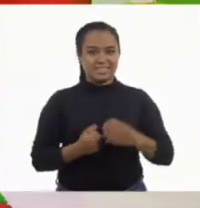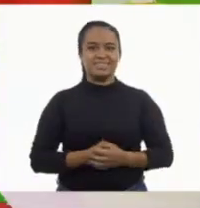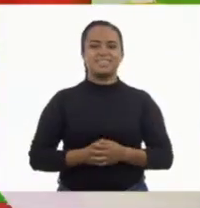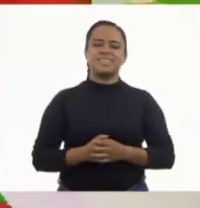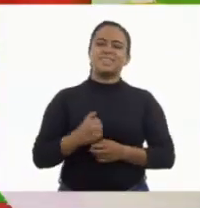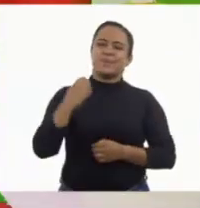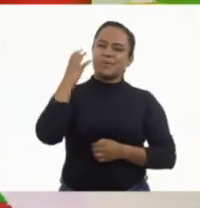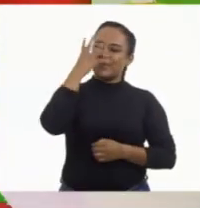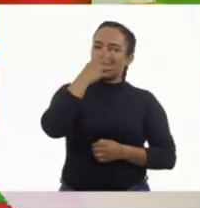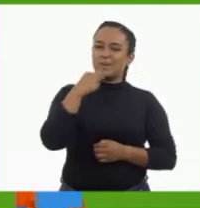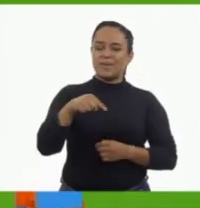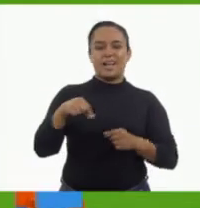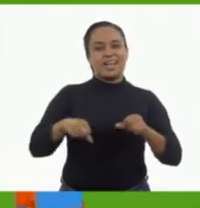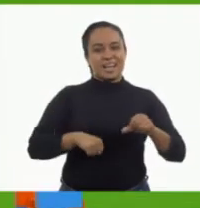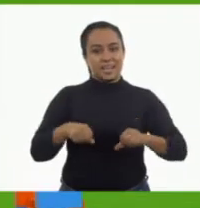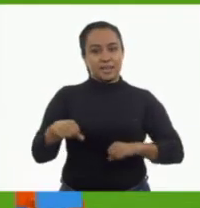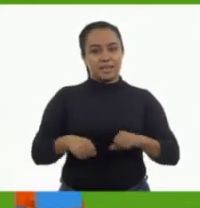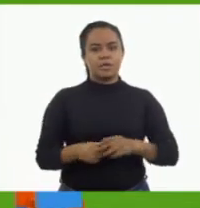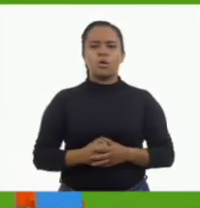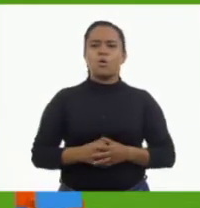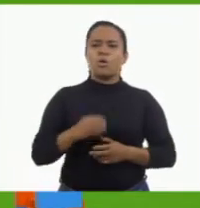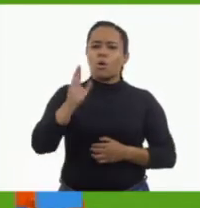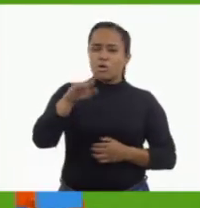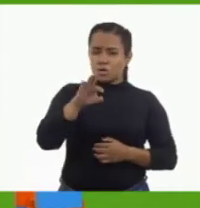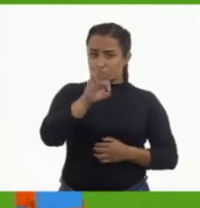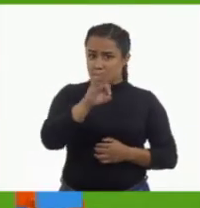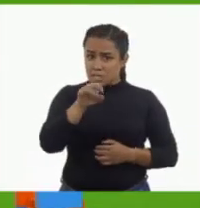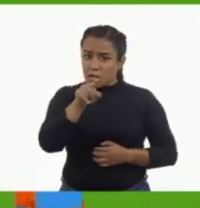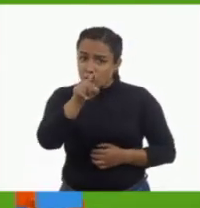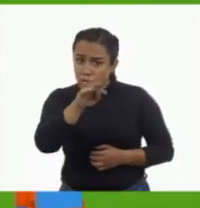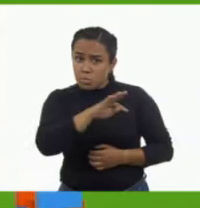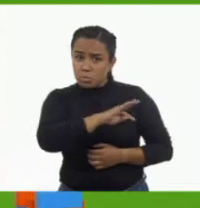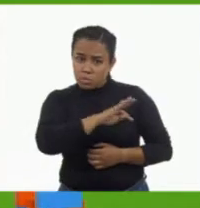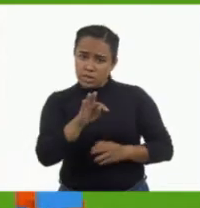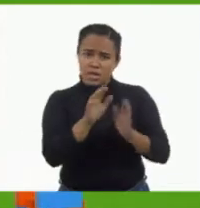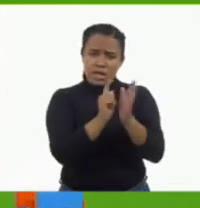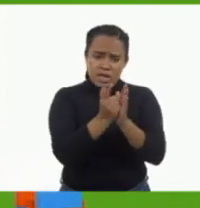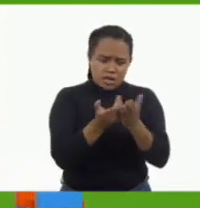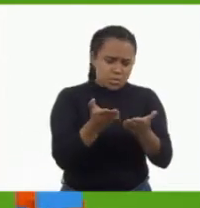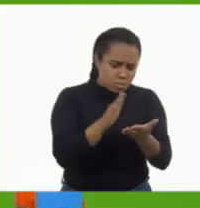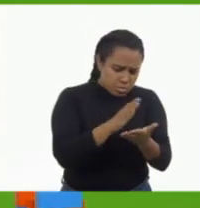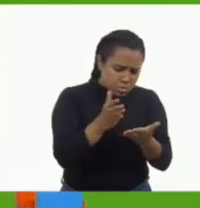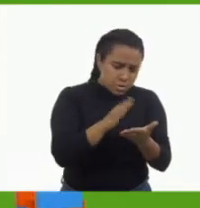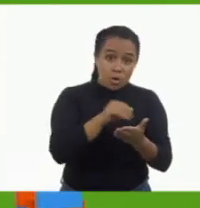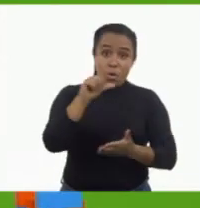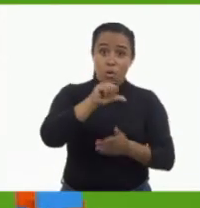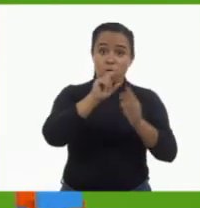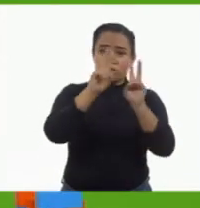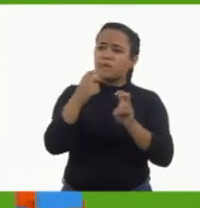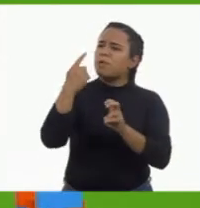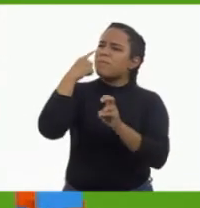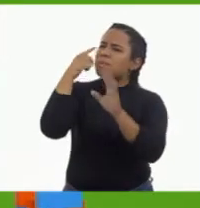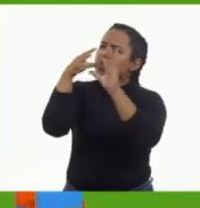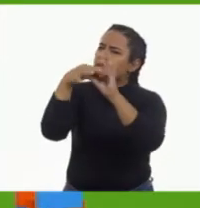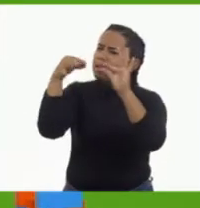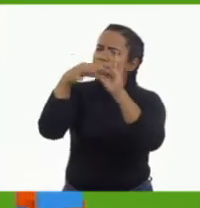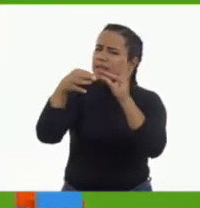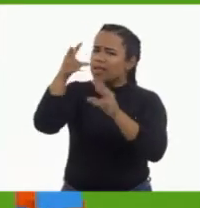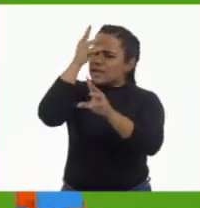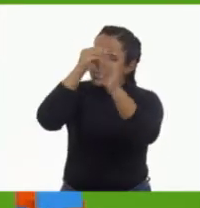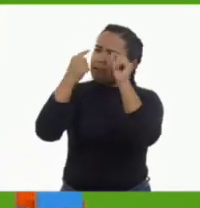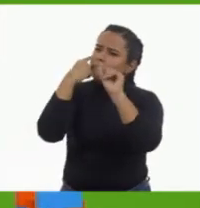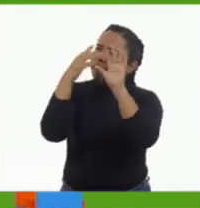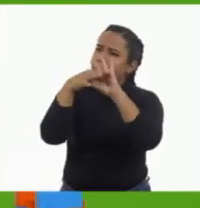¡Qué bonita actividad! Oye, si te es posible, consulta otros libros y comenta el tema de hoy con tu familia. Y si tienes